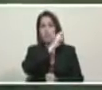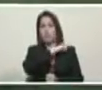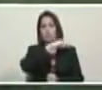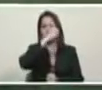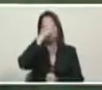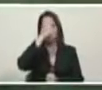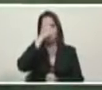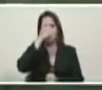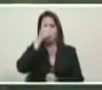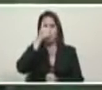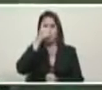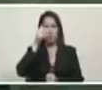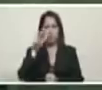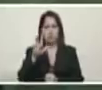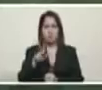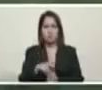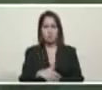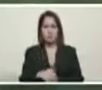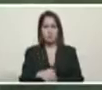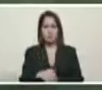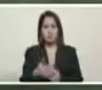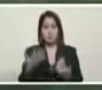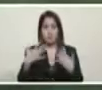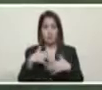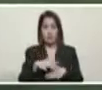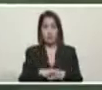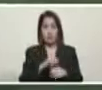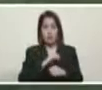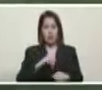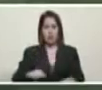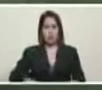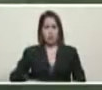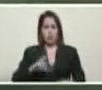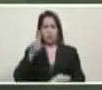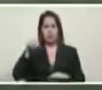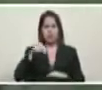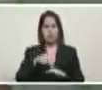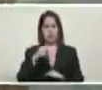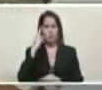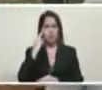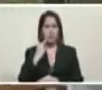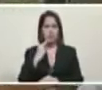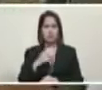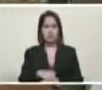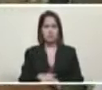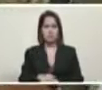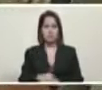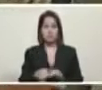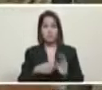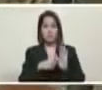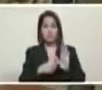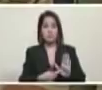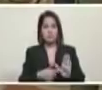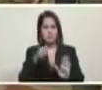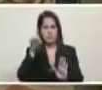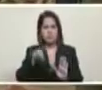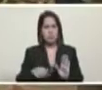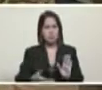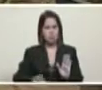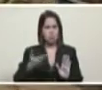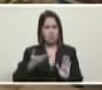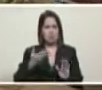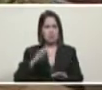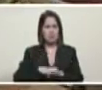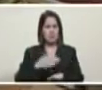de tercera, integrante de la Guardia Nacional Bolivariana. Destacamos además lo que ha sido el